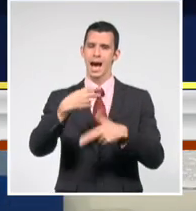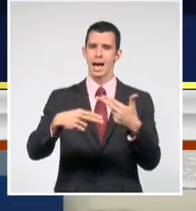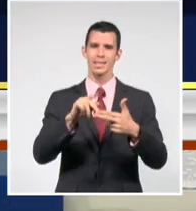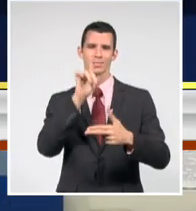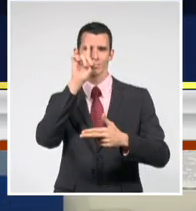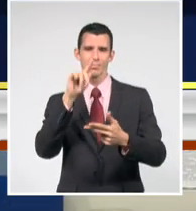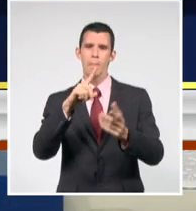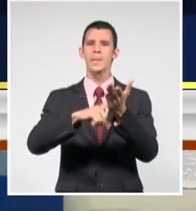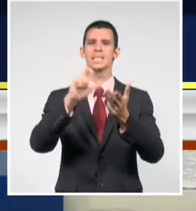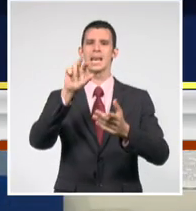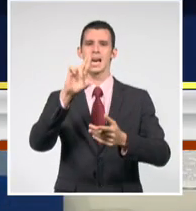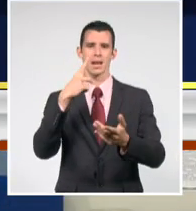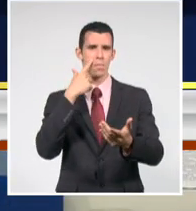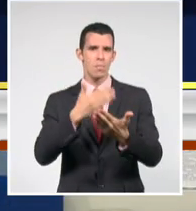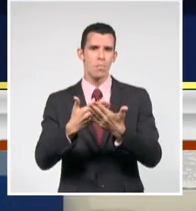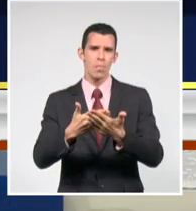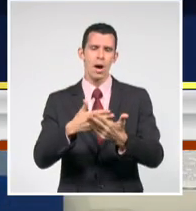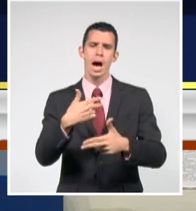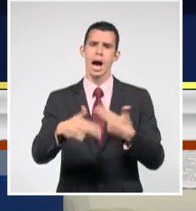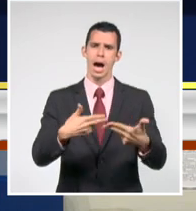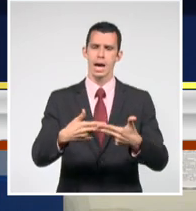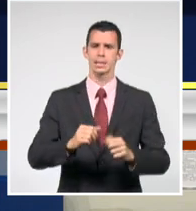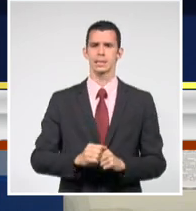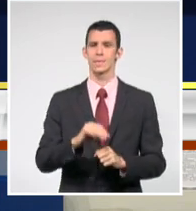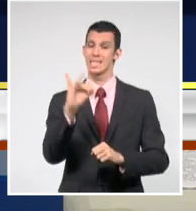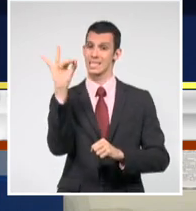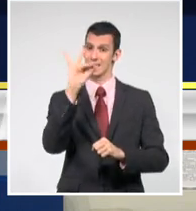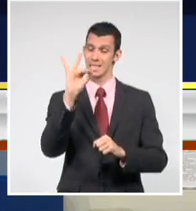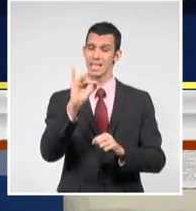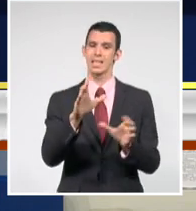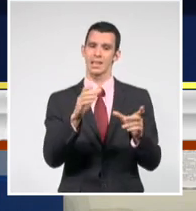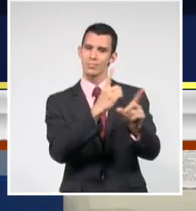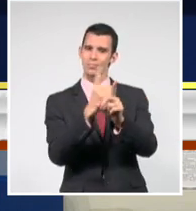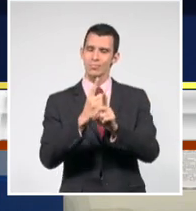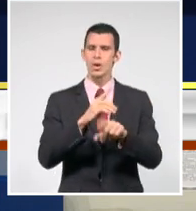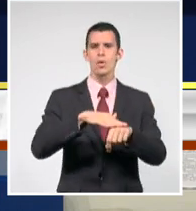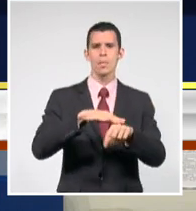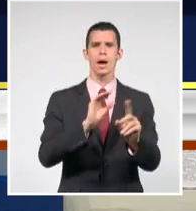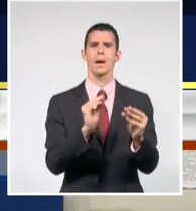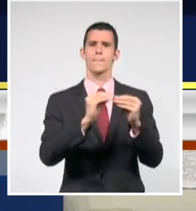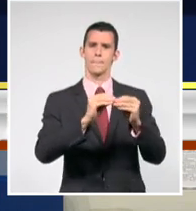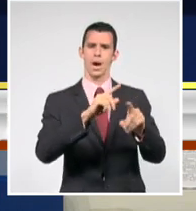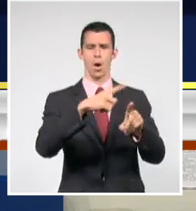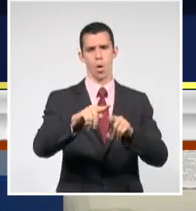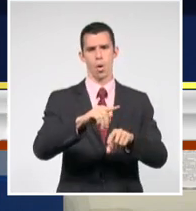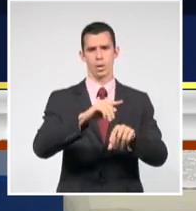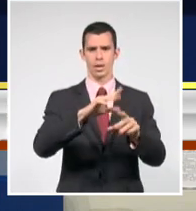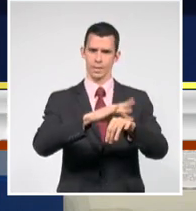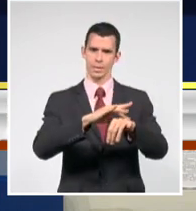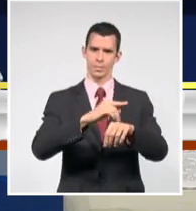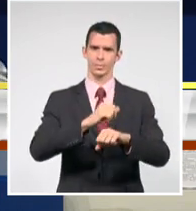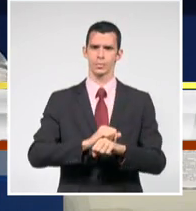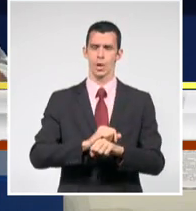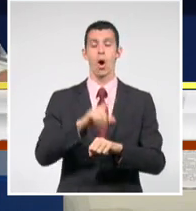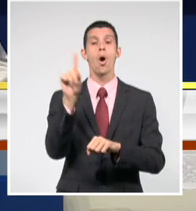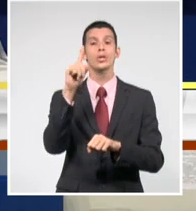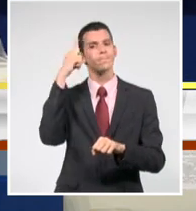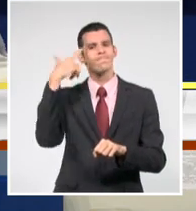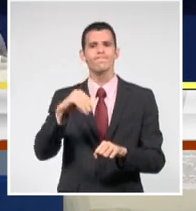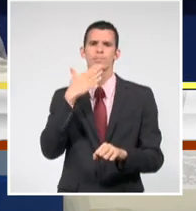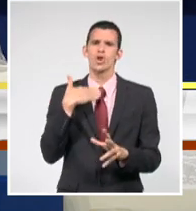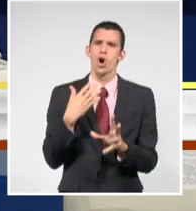total, 77 fueron contactos de casos confirmados y en 11 no se precisa la fuente de infección. Lamentablemente,